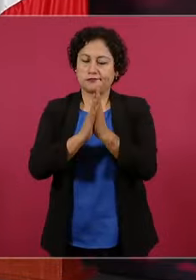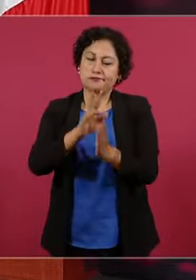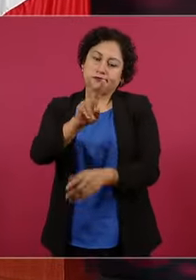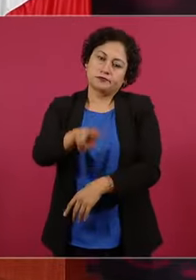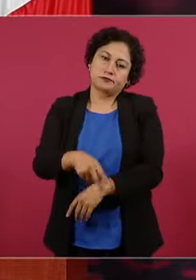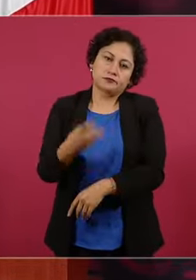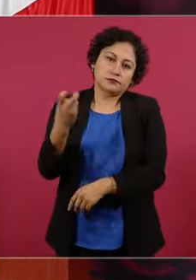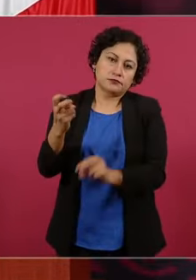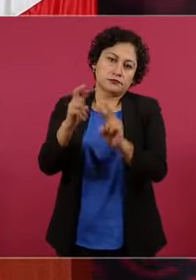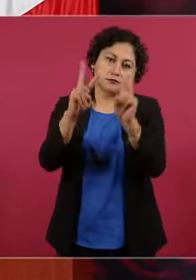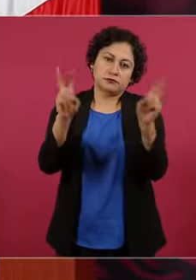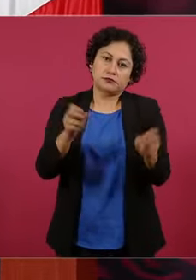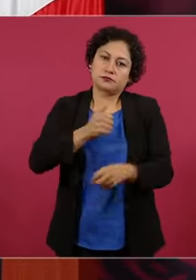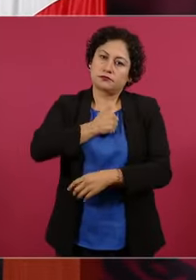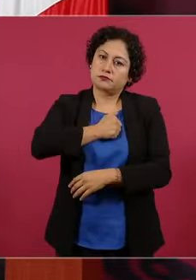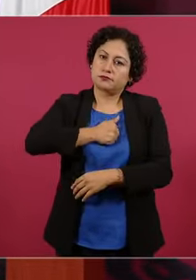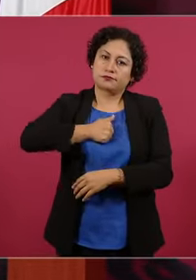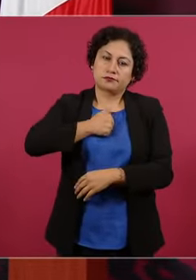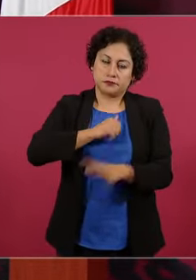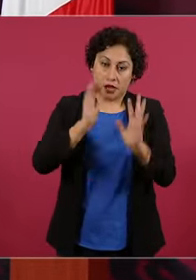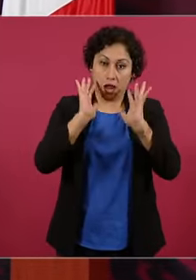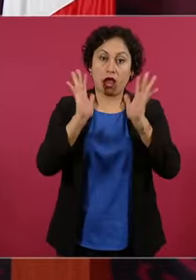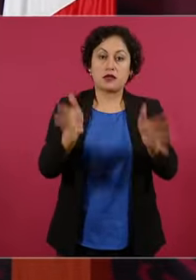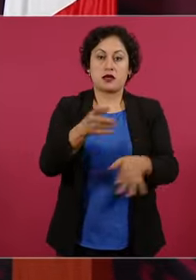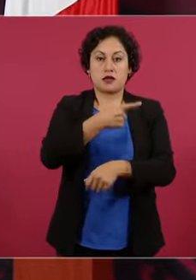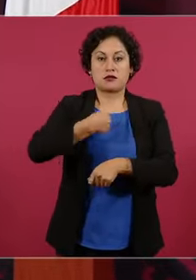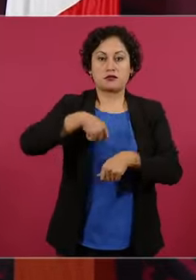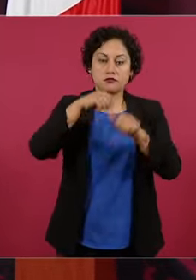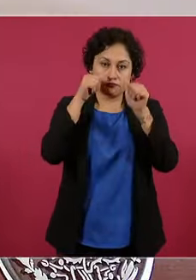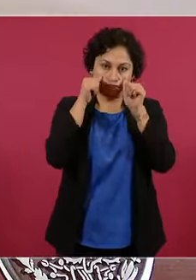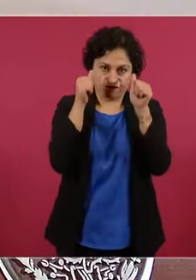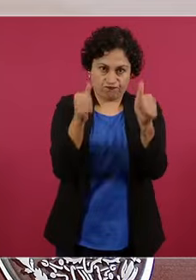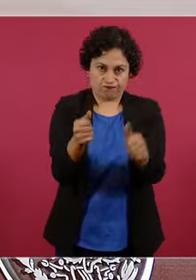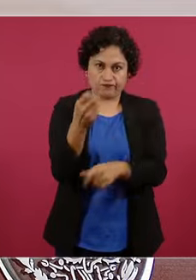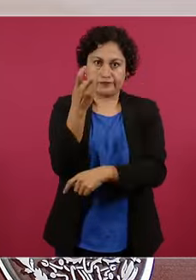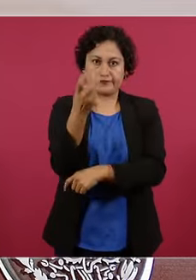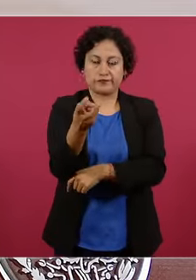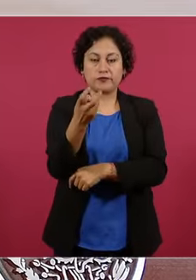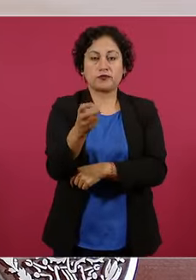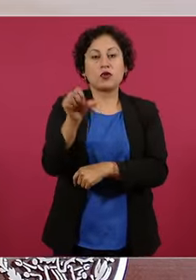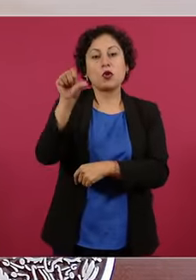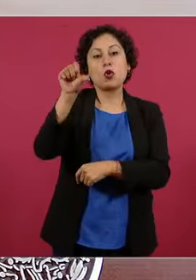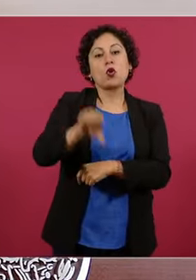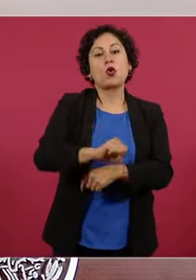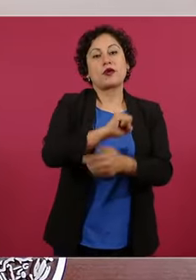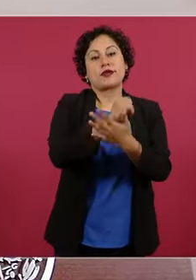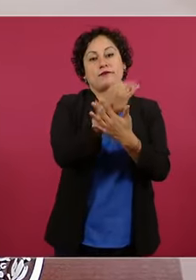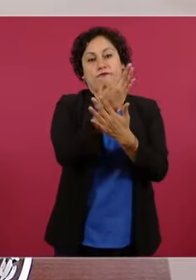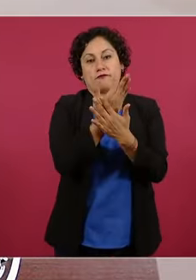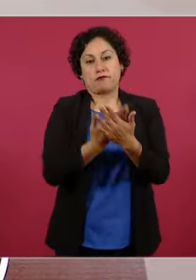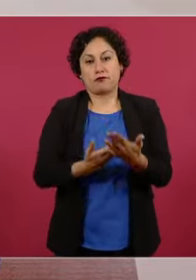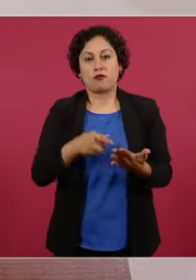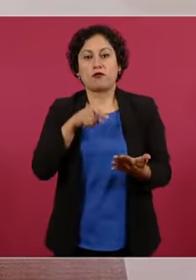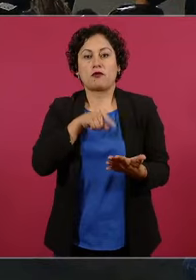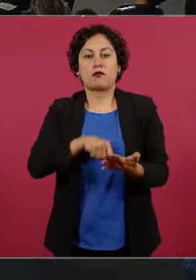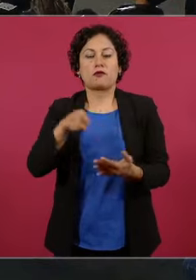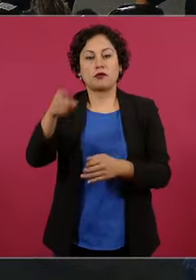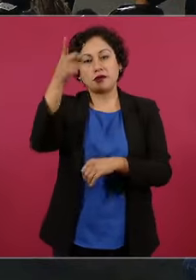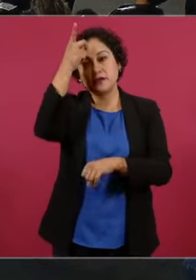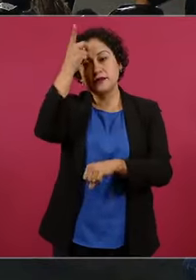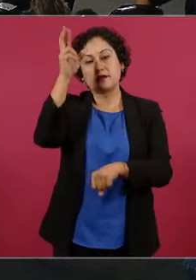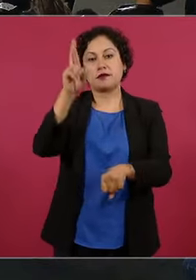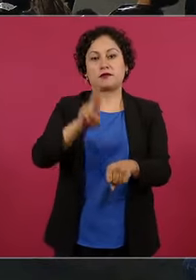Hoy un informe de la directora de Protección Civil sobre